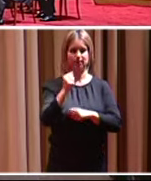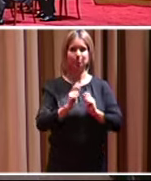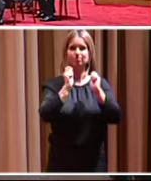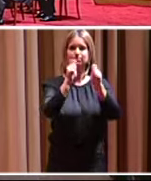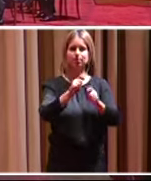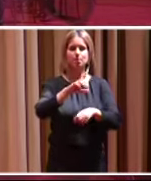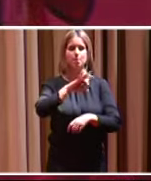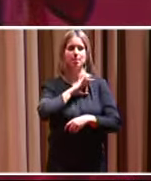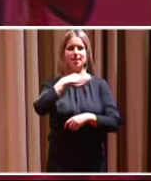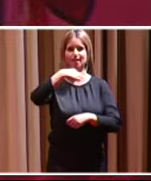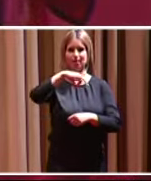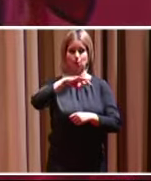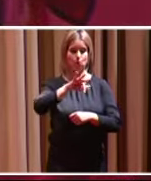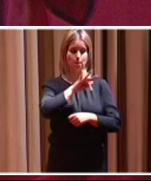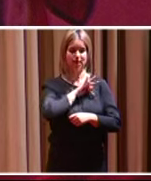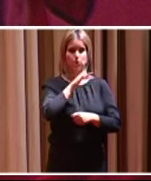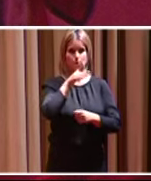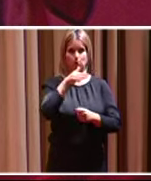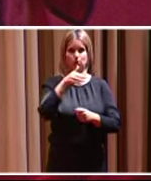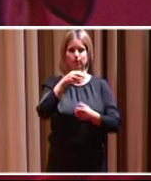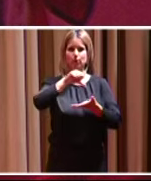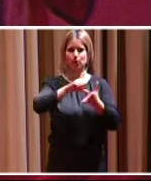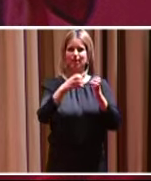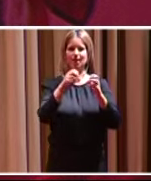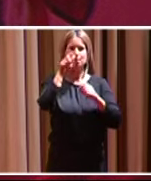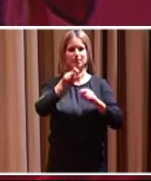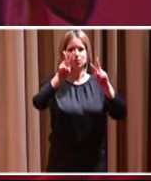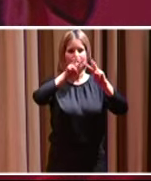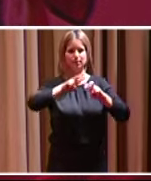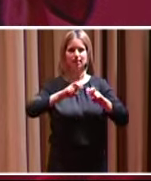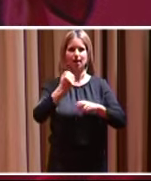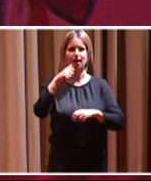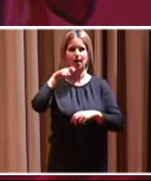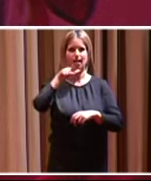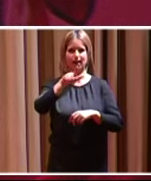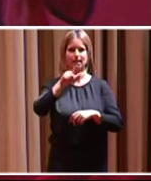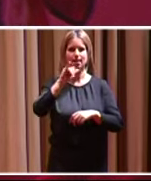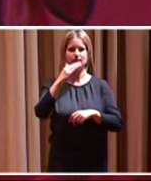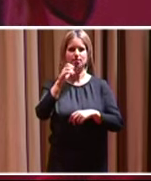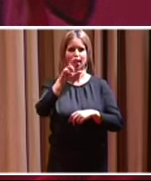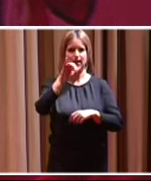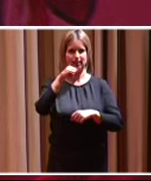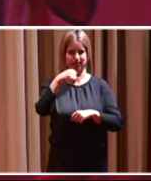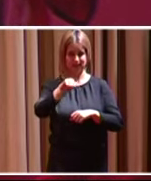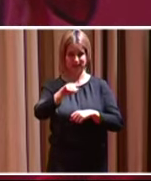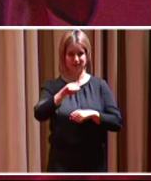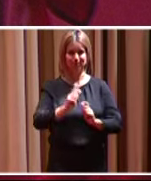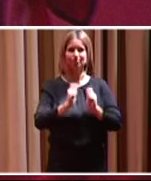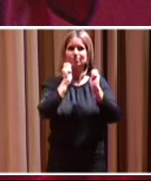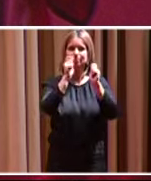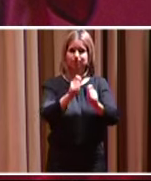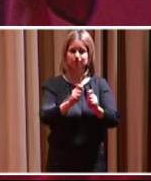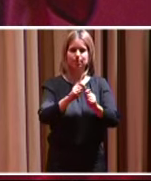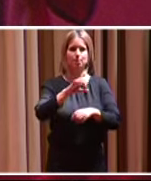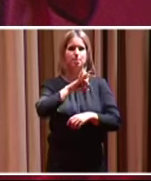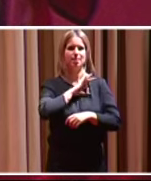de la medalla de oro al mérito por la ciudad al investigador don Ángel Ibarra Sánchez. Concesión de